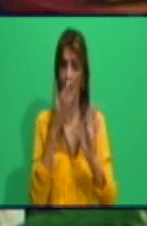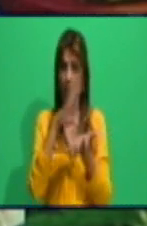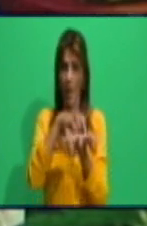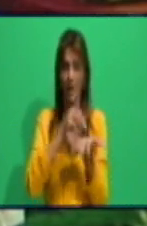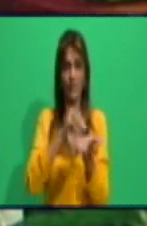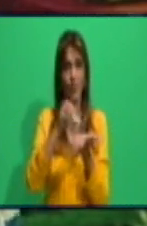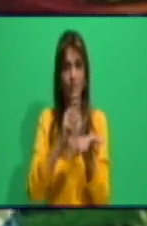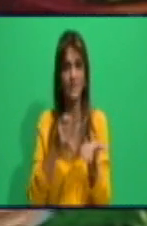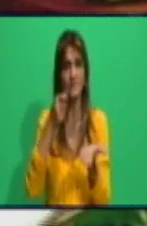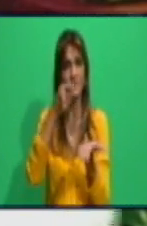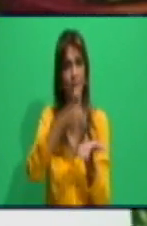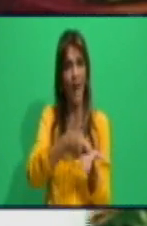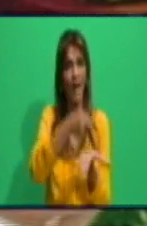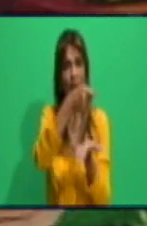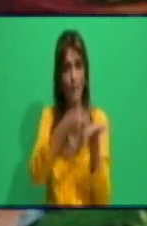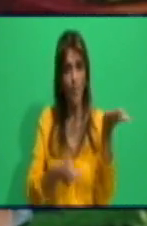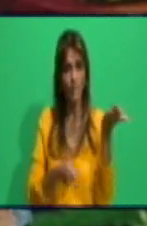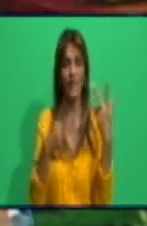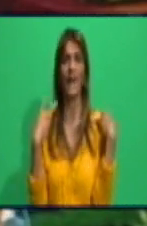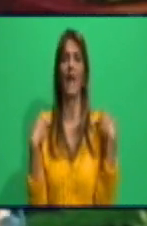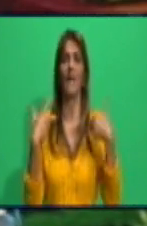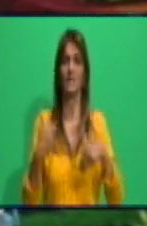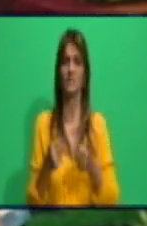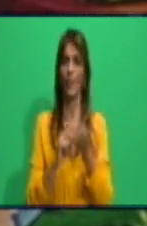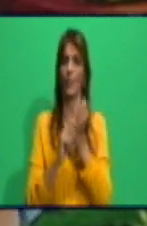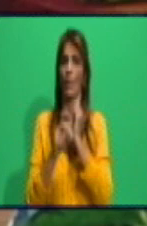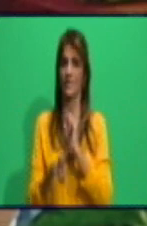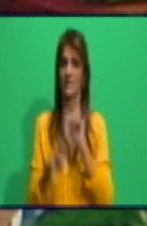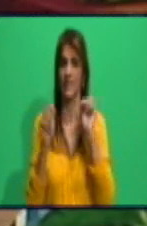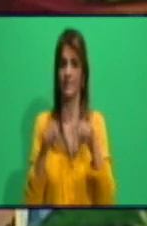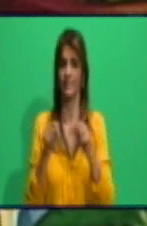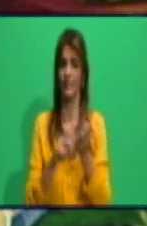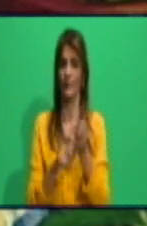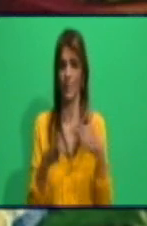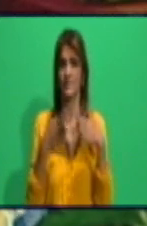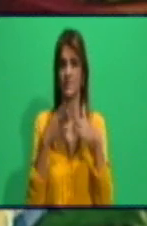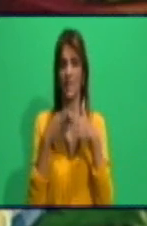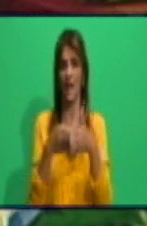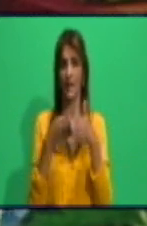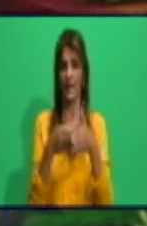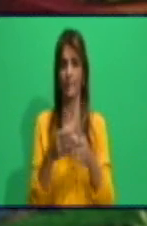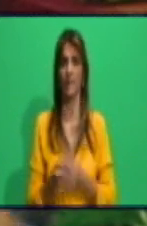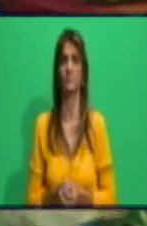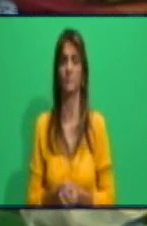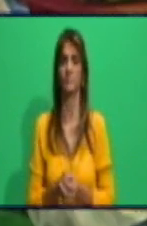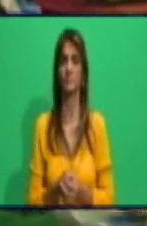dirección provincial granma a propósito de las multas para después entrar en